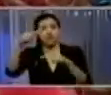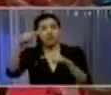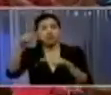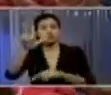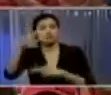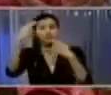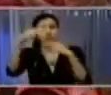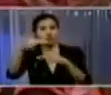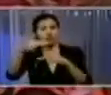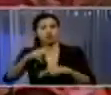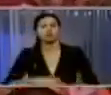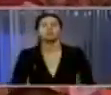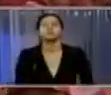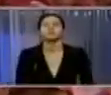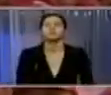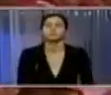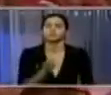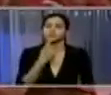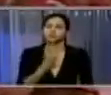Ahora yo digo,